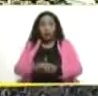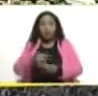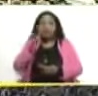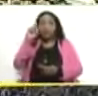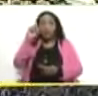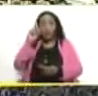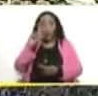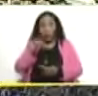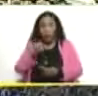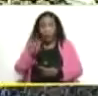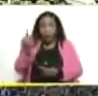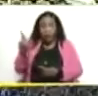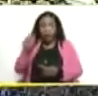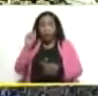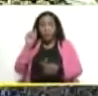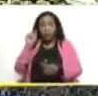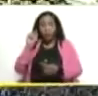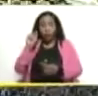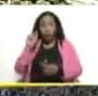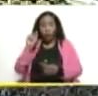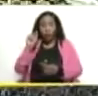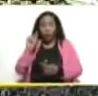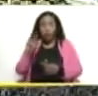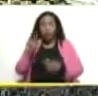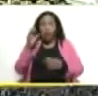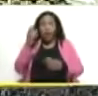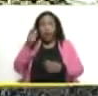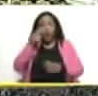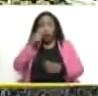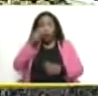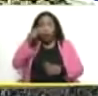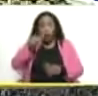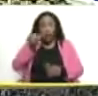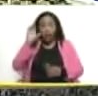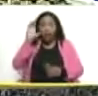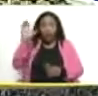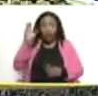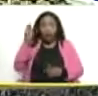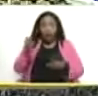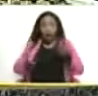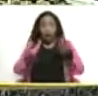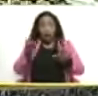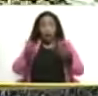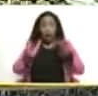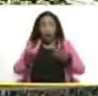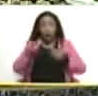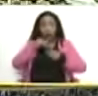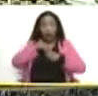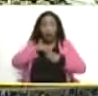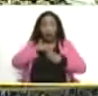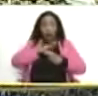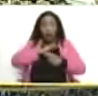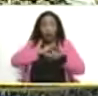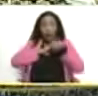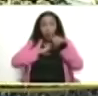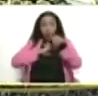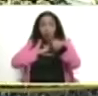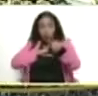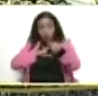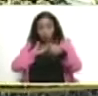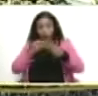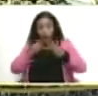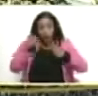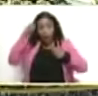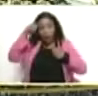es un punto de inflexión en la seguridad interna del país, en la estabilidad interna, en tu seguridad, compatriota, que vives en el